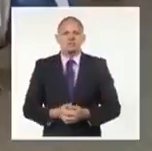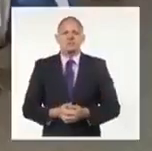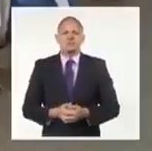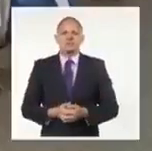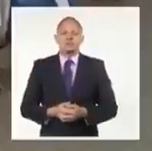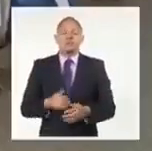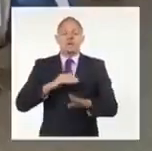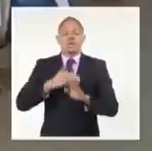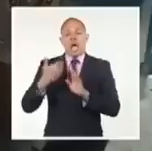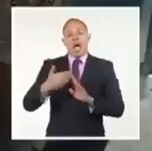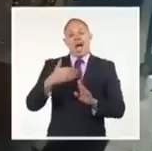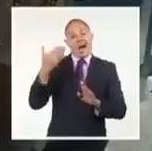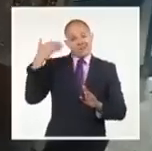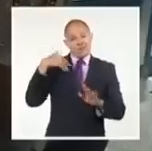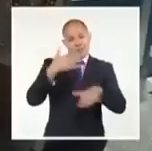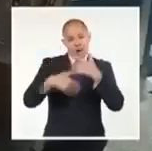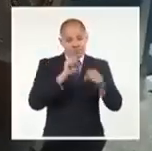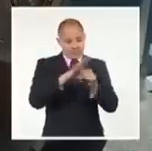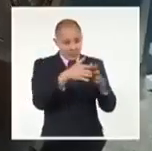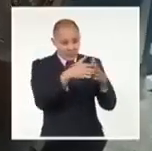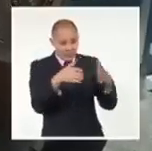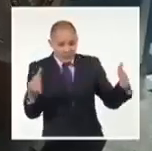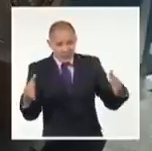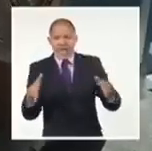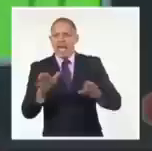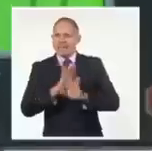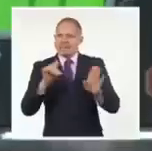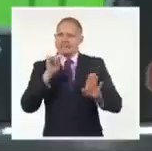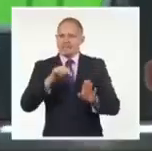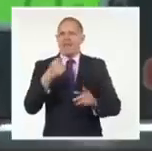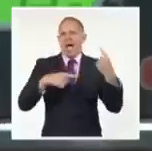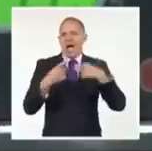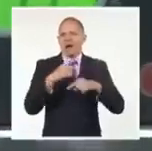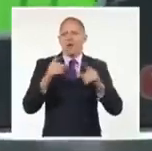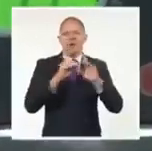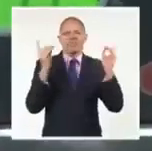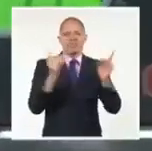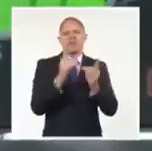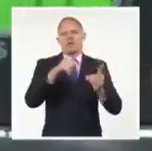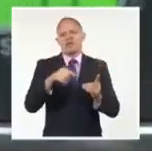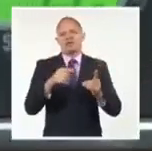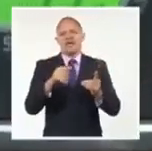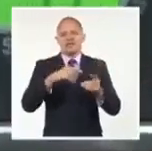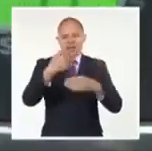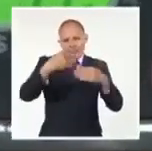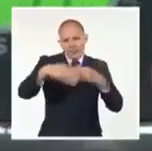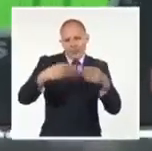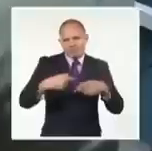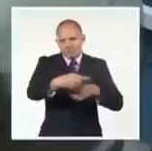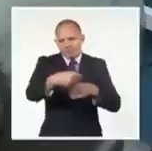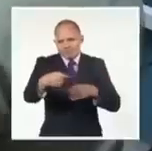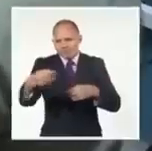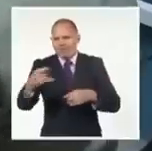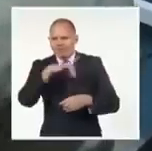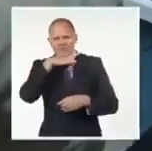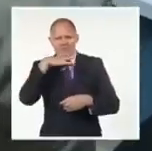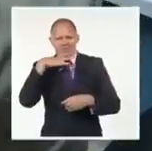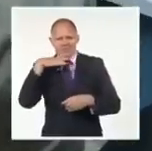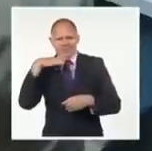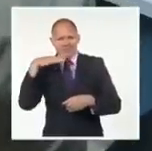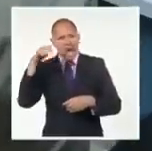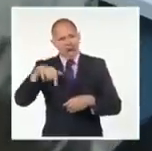la COVID-19, las transitarias cubanas recibieron no pocas críticas por las demoras en las entregas ante el incremento de los envíos. Contratos con